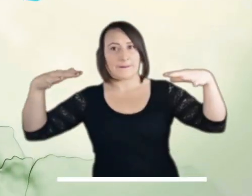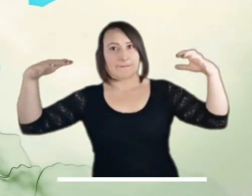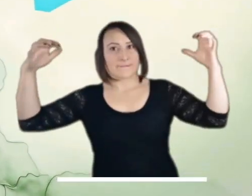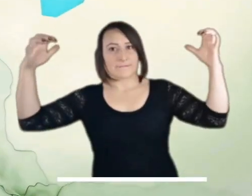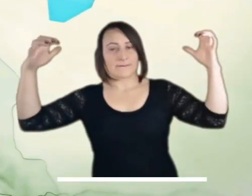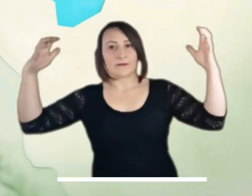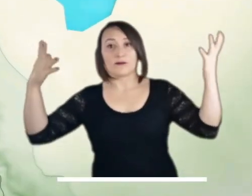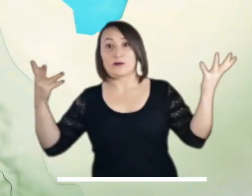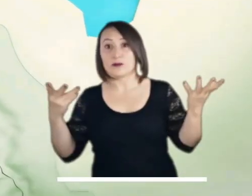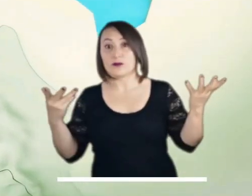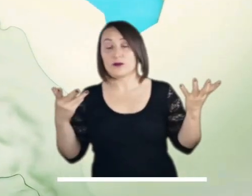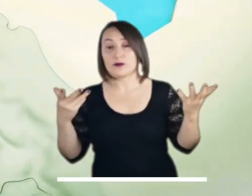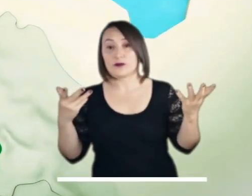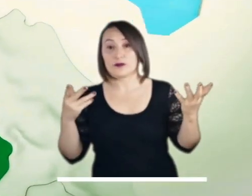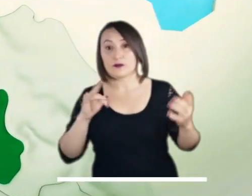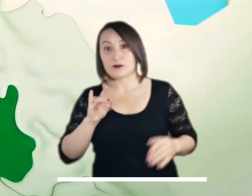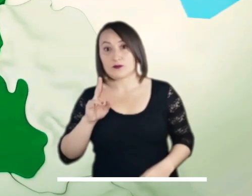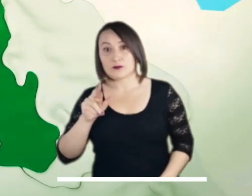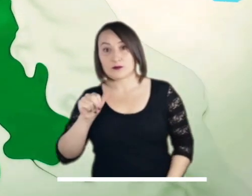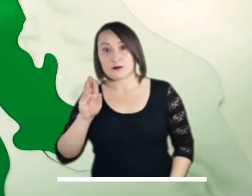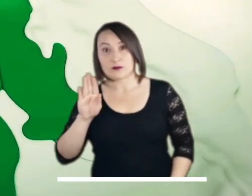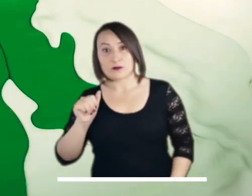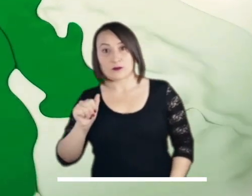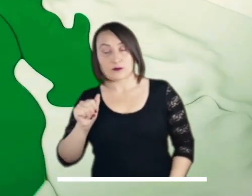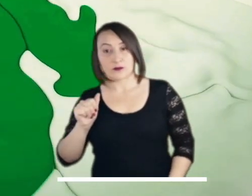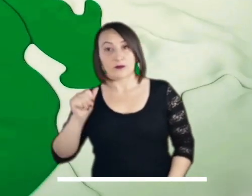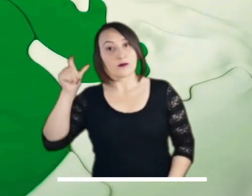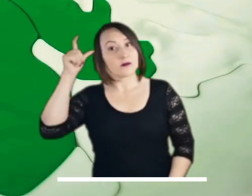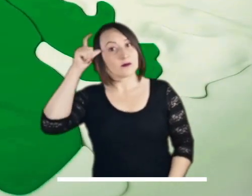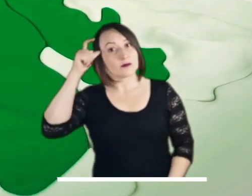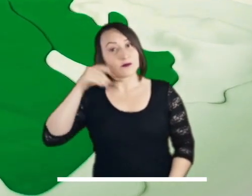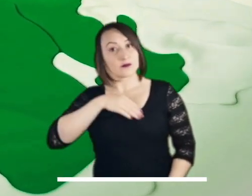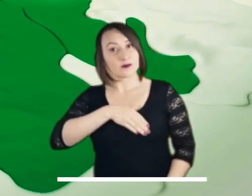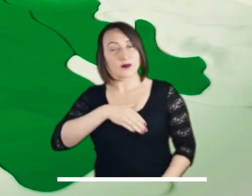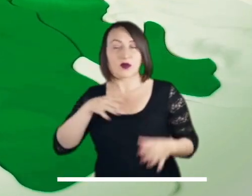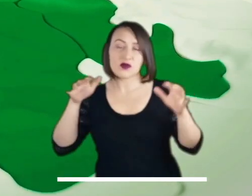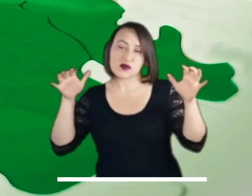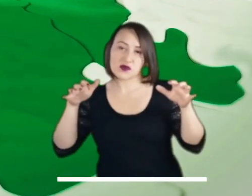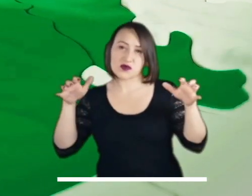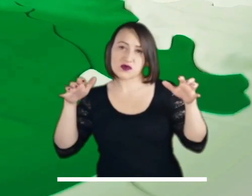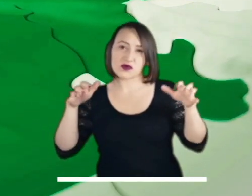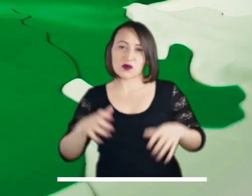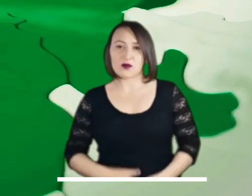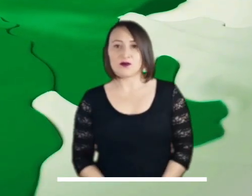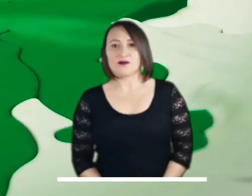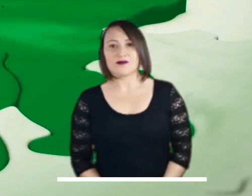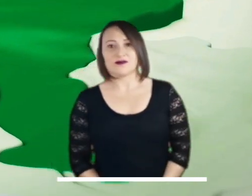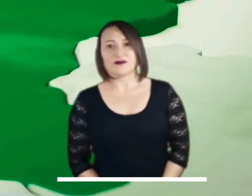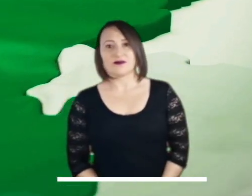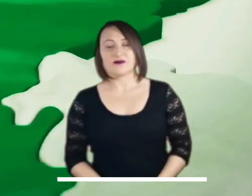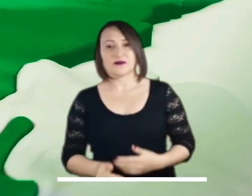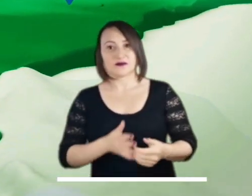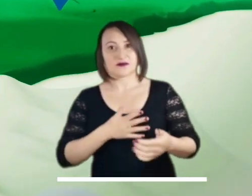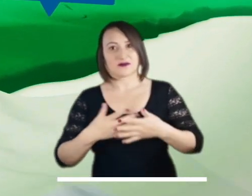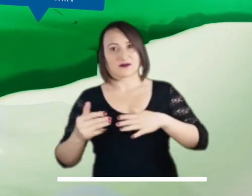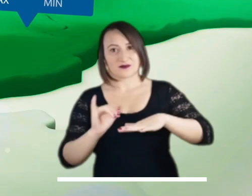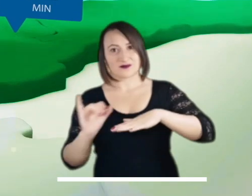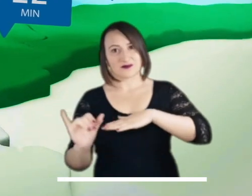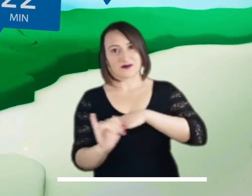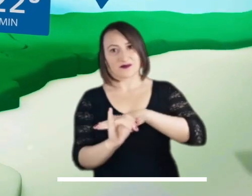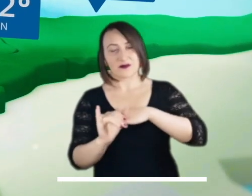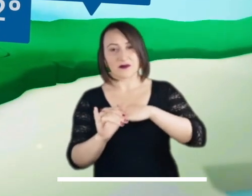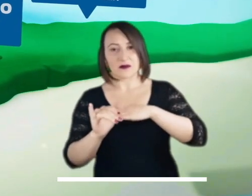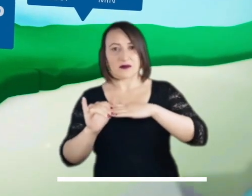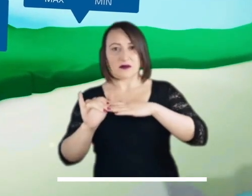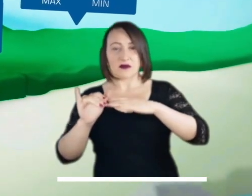la influencia del tiempo seco. Sin embargo, en el Golfo de Urabá, Córdoba y Bolívar se esperan algunas lluvias ligeras.